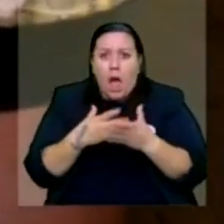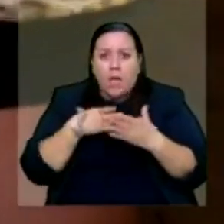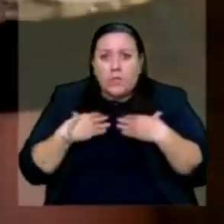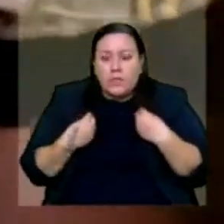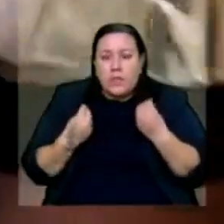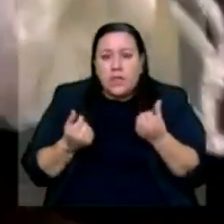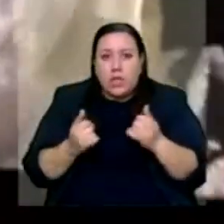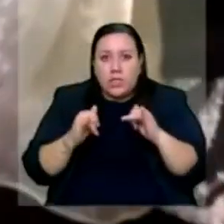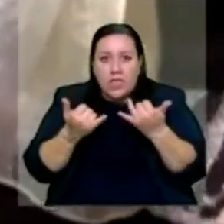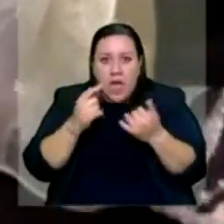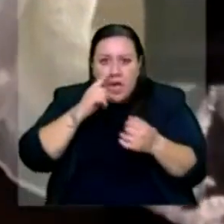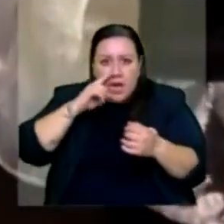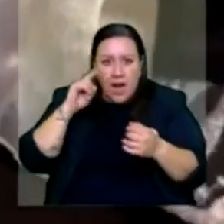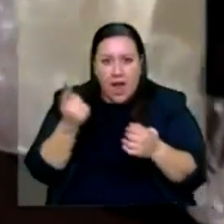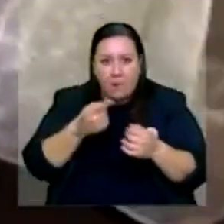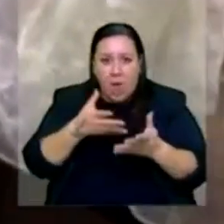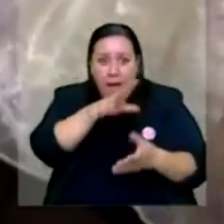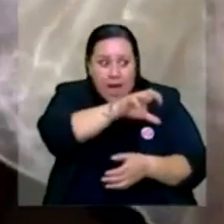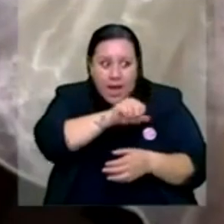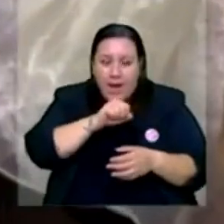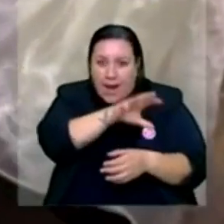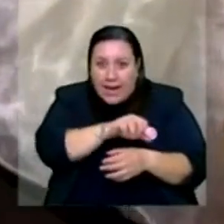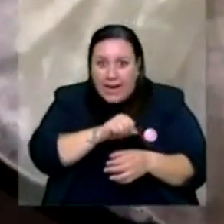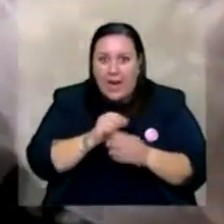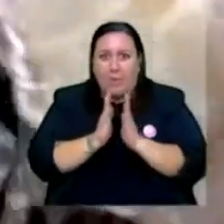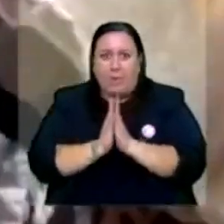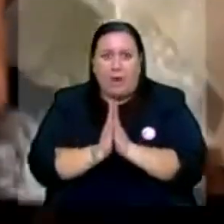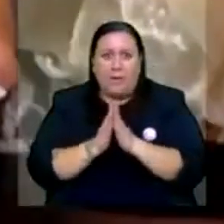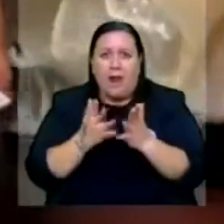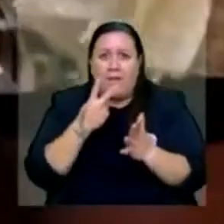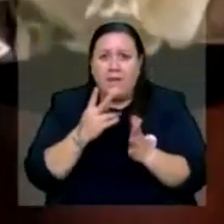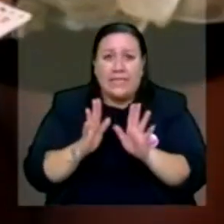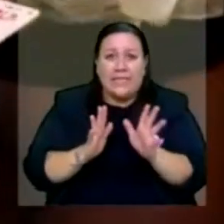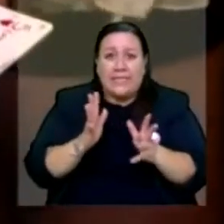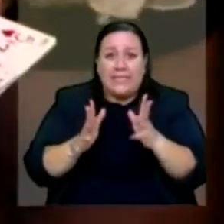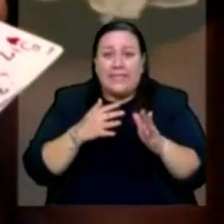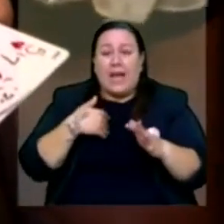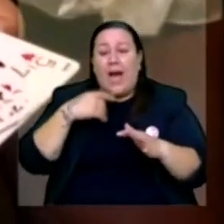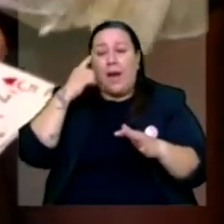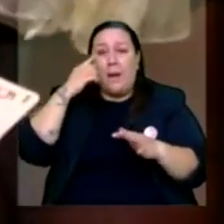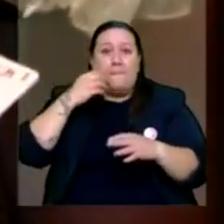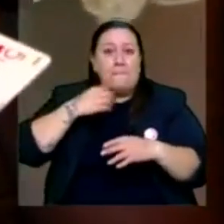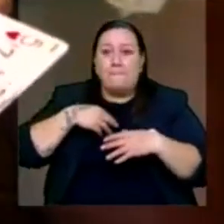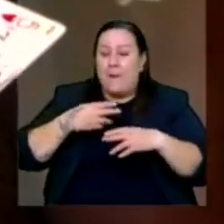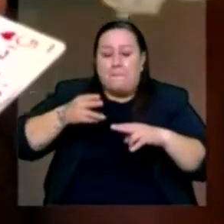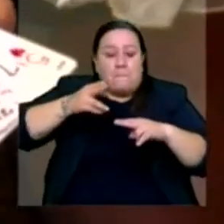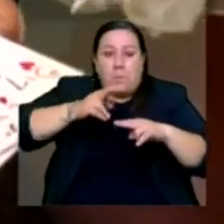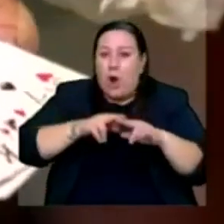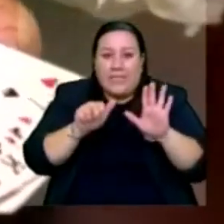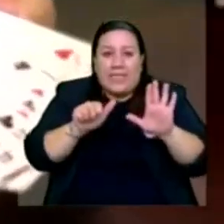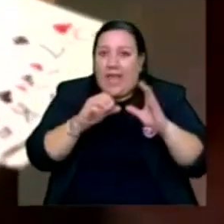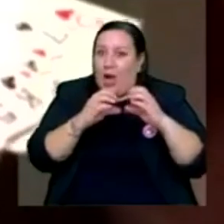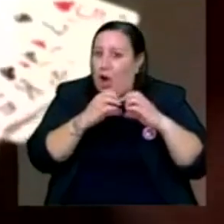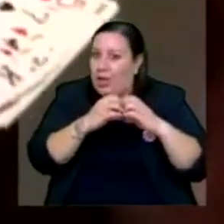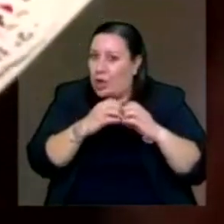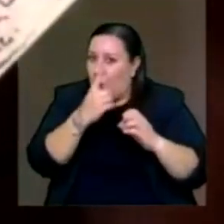rápido! Agarrala, Joaquín, agarrala con la otra mano. Por favor, llega a 6 de corazones, me caigo y no me levanto. De que toda la baraja, una sola carta,